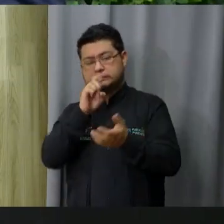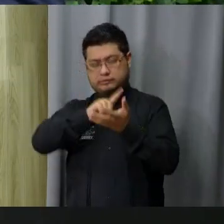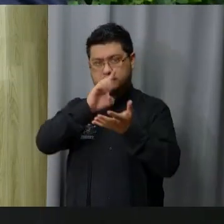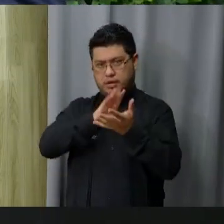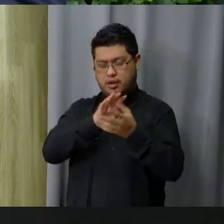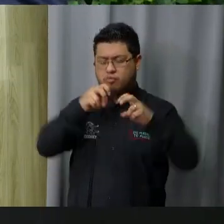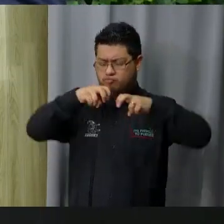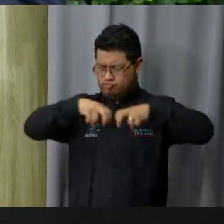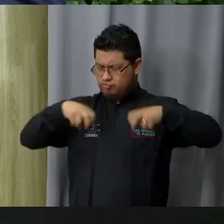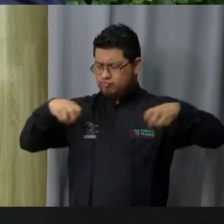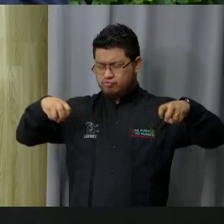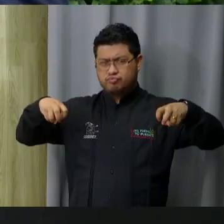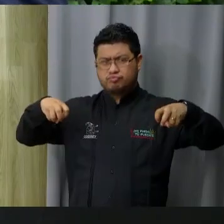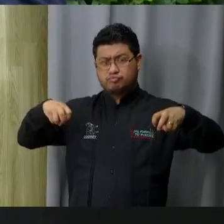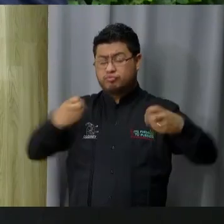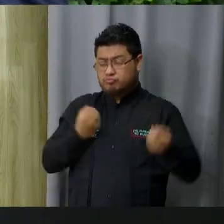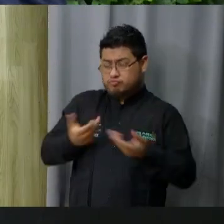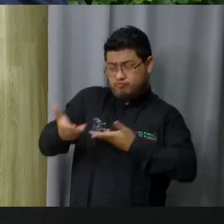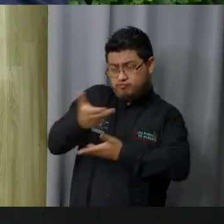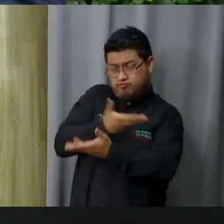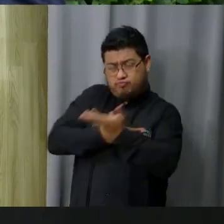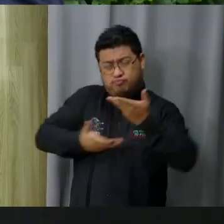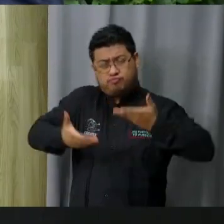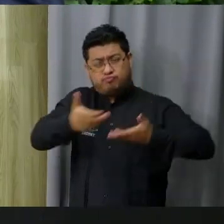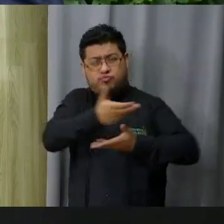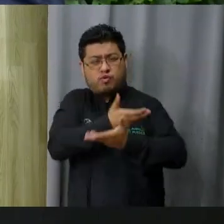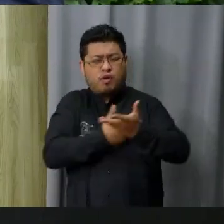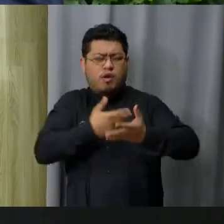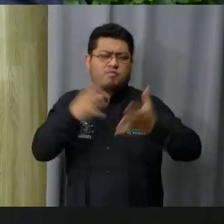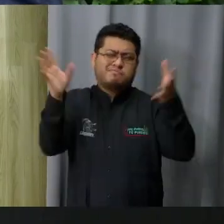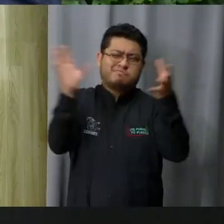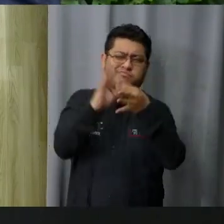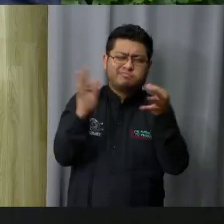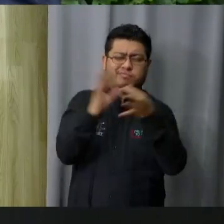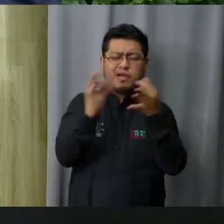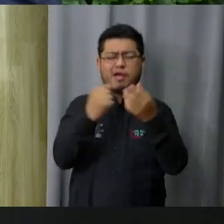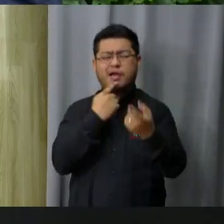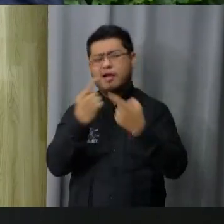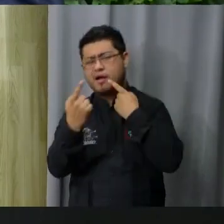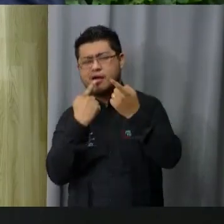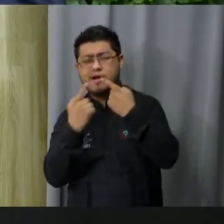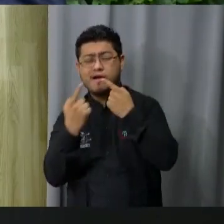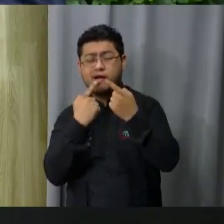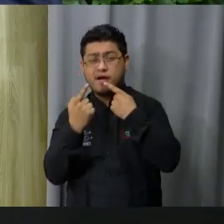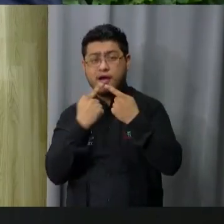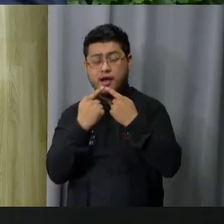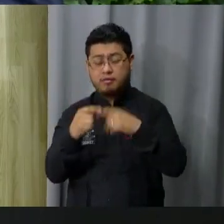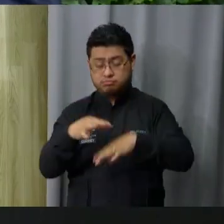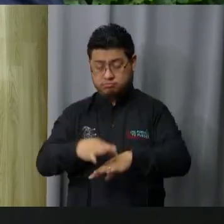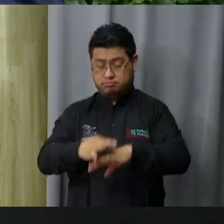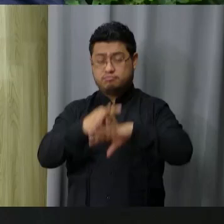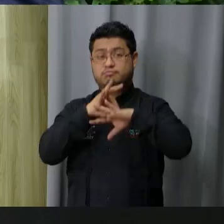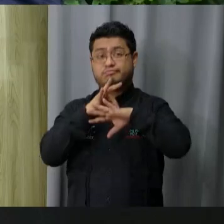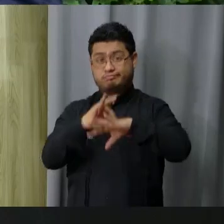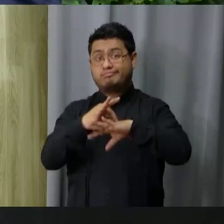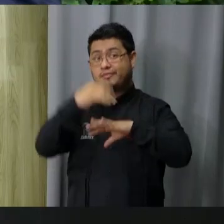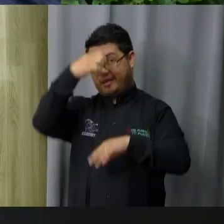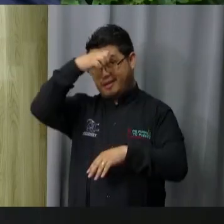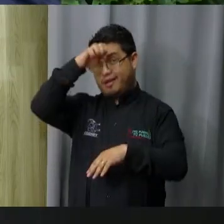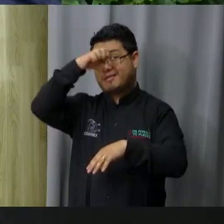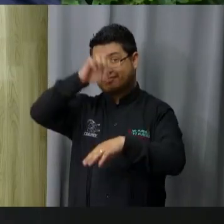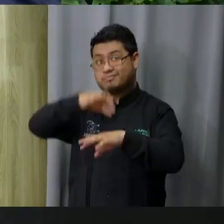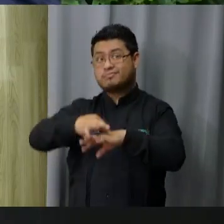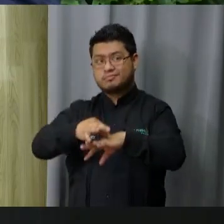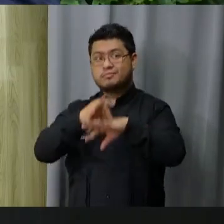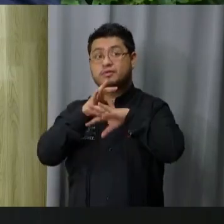o sea, personas emblemáticas, personas que tienen algún tipo de discapacidad. En este caso, por ejemplo, participan con estas experiencias la